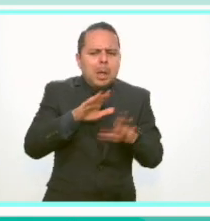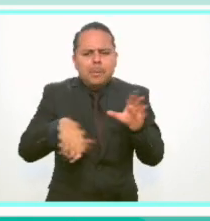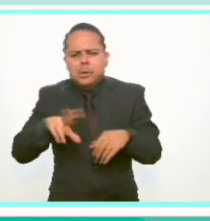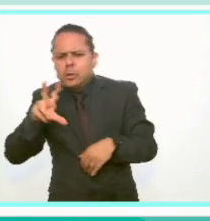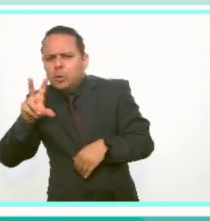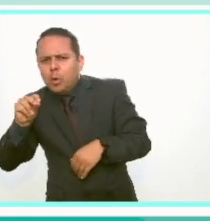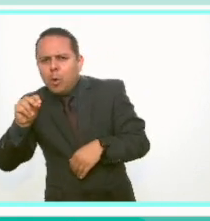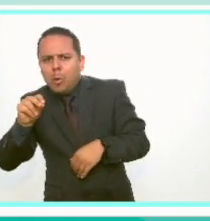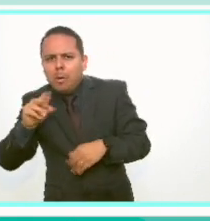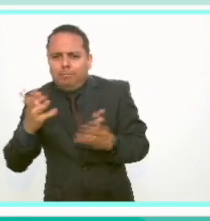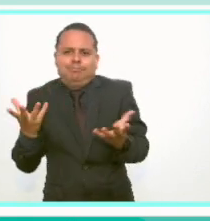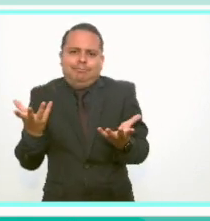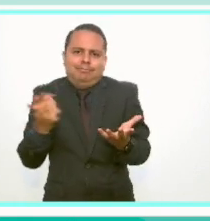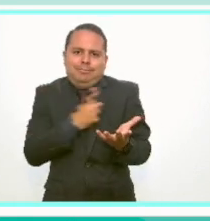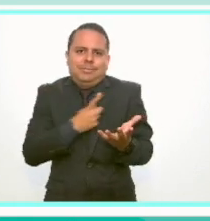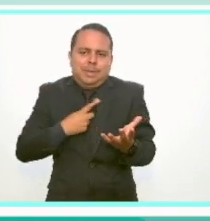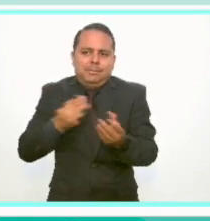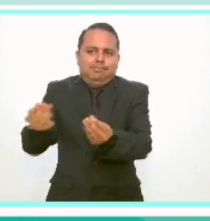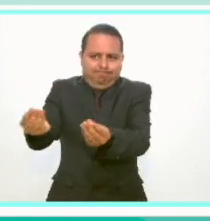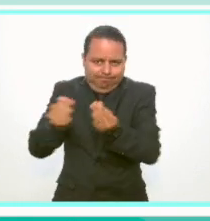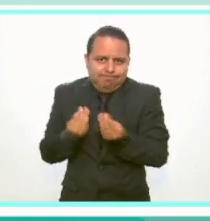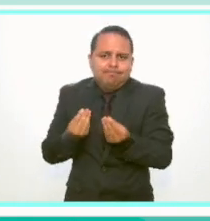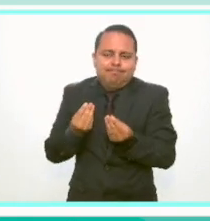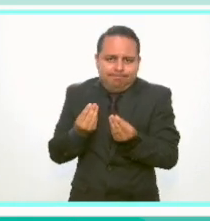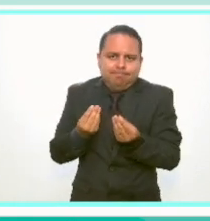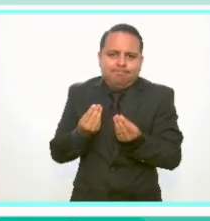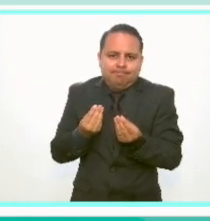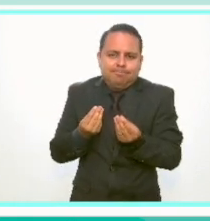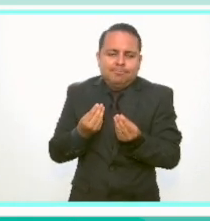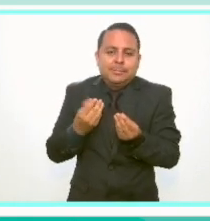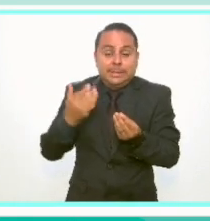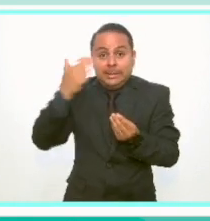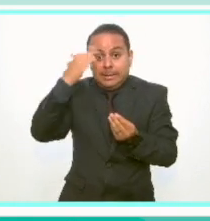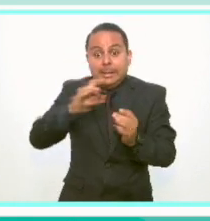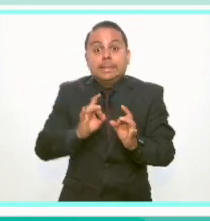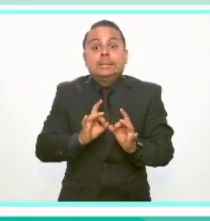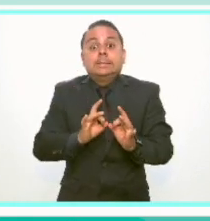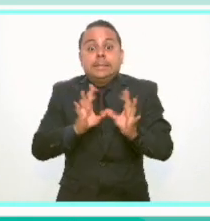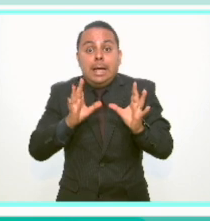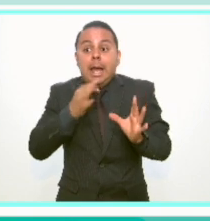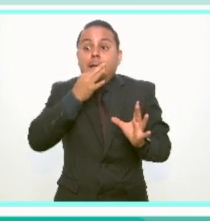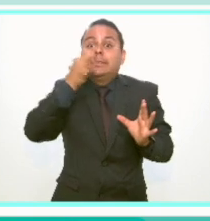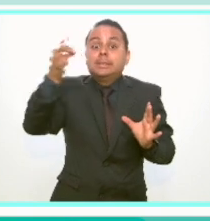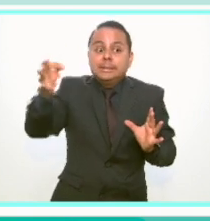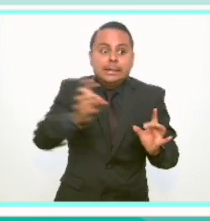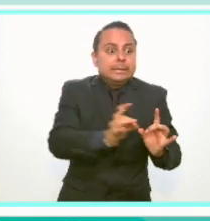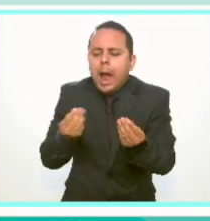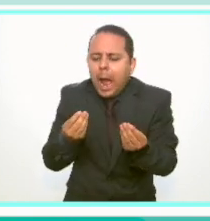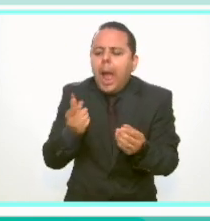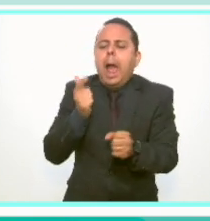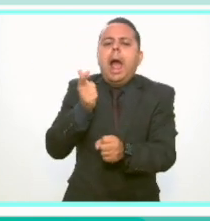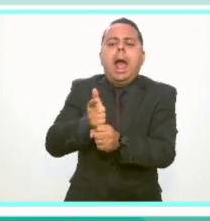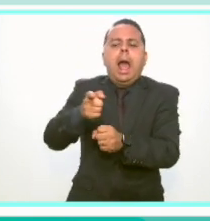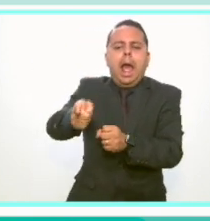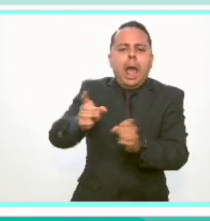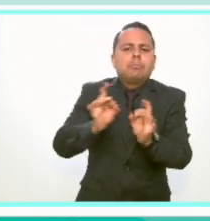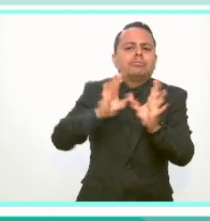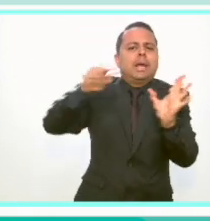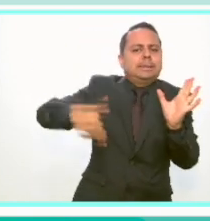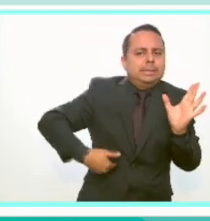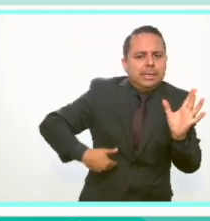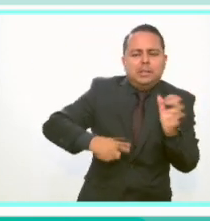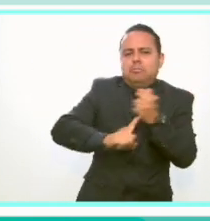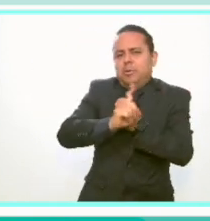lógica. Dos, consideramos que los reportes de incidencias únicamente señalan datos generales. Y tercero,